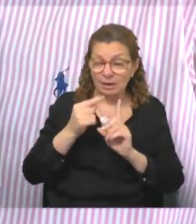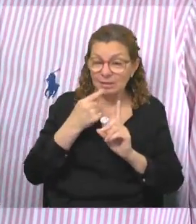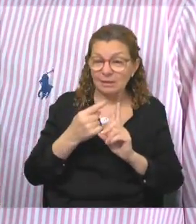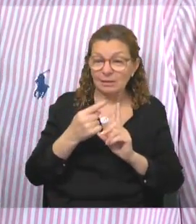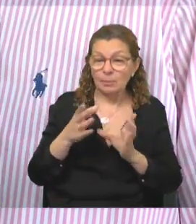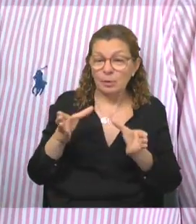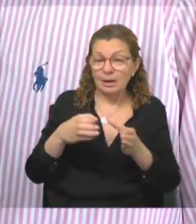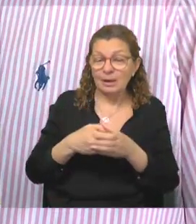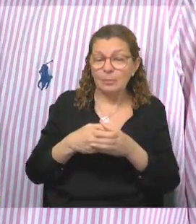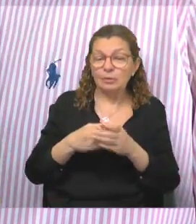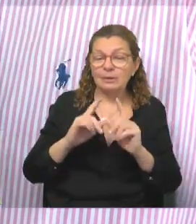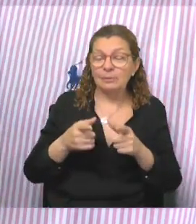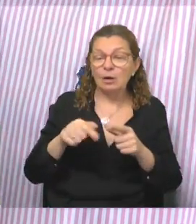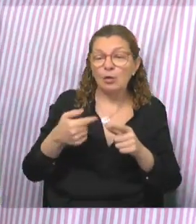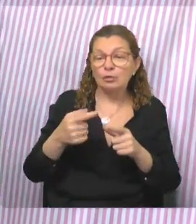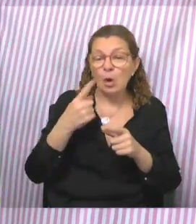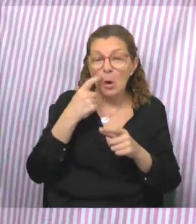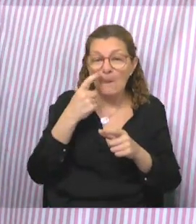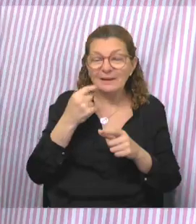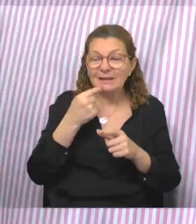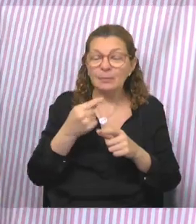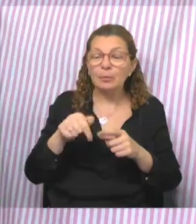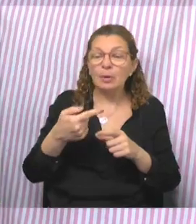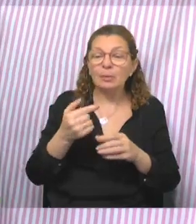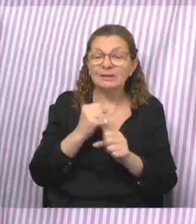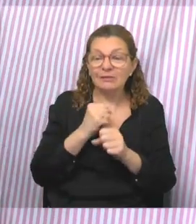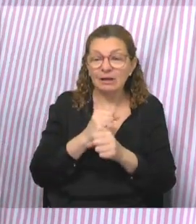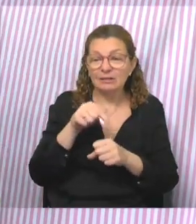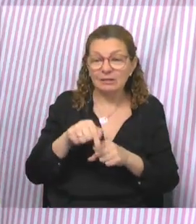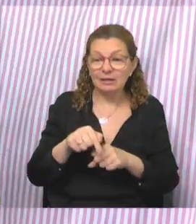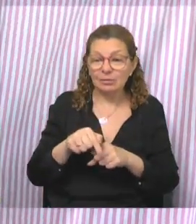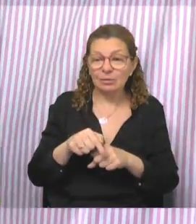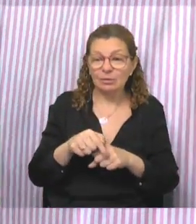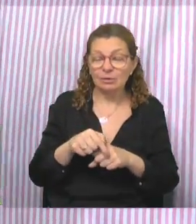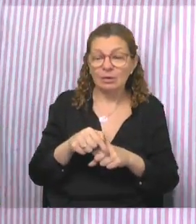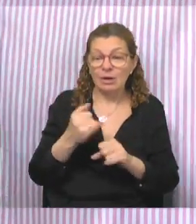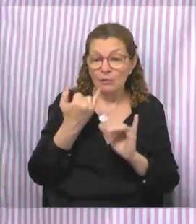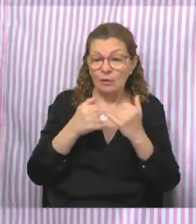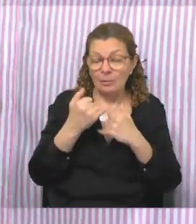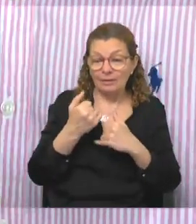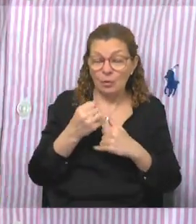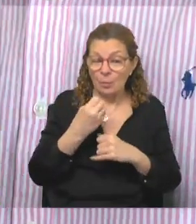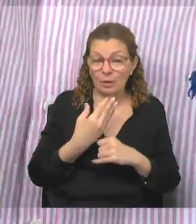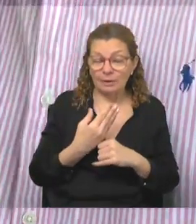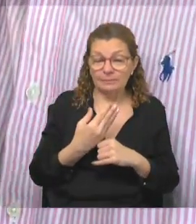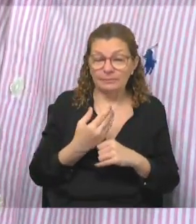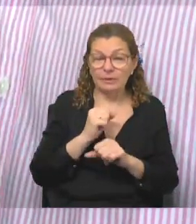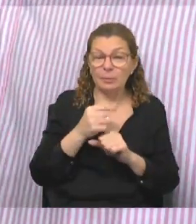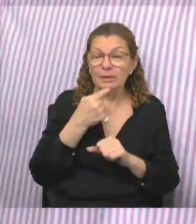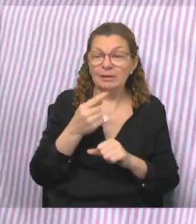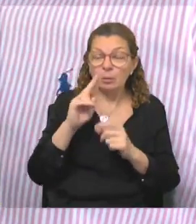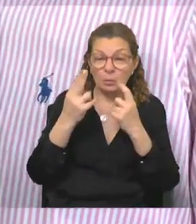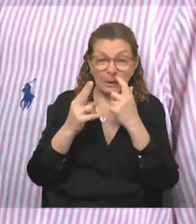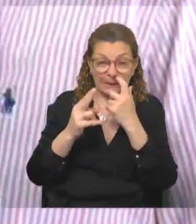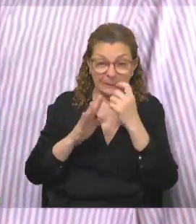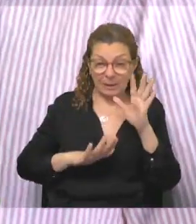equipos consultores y bueno y después trabajar sobre sobre esos sobre esa información que nos vayan dando hoy se puede decir que Uruguay está